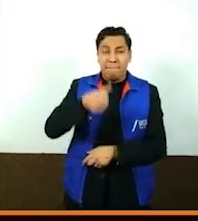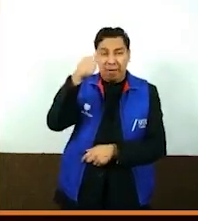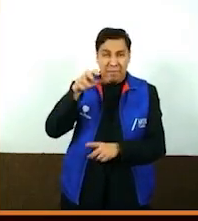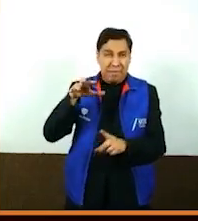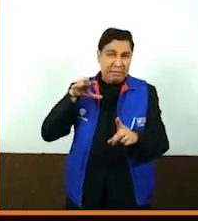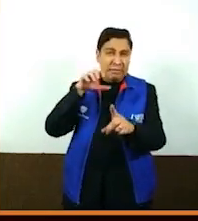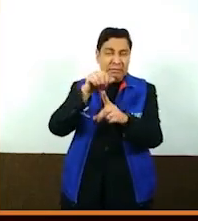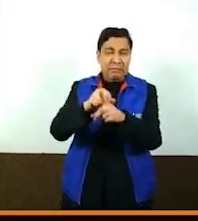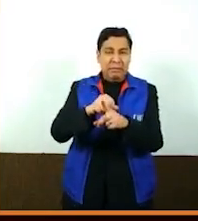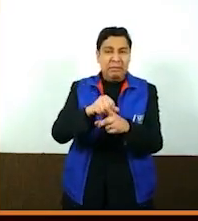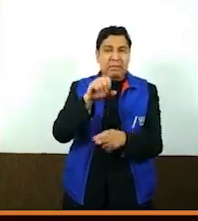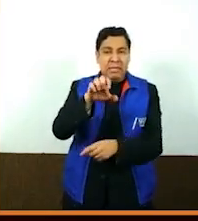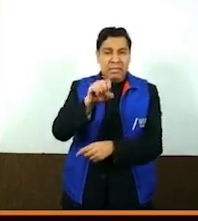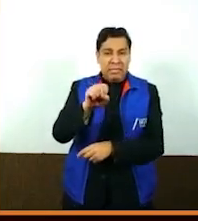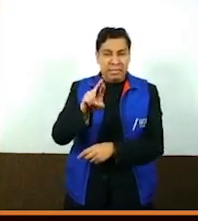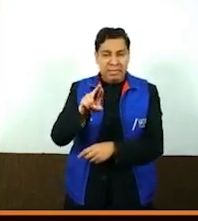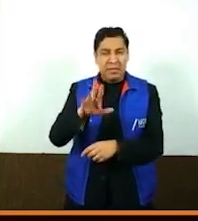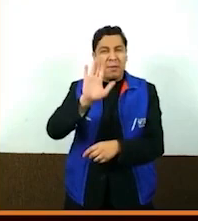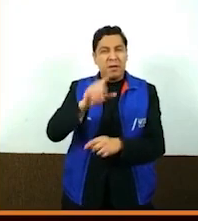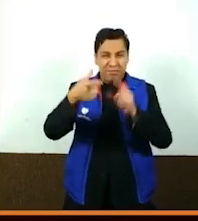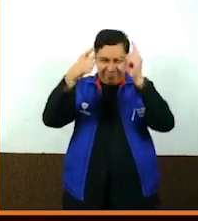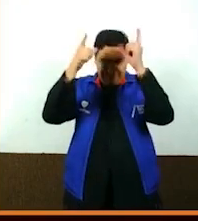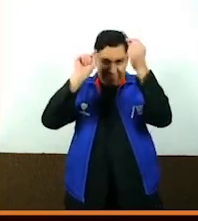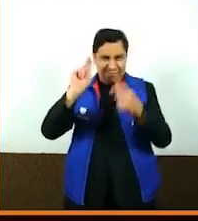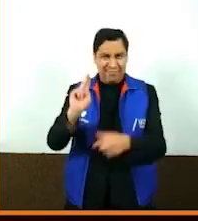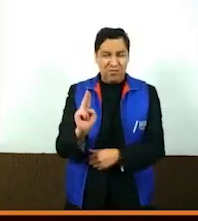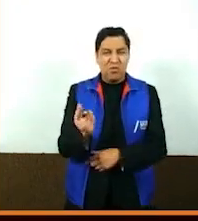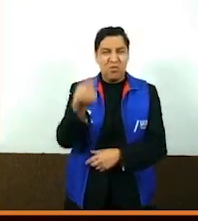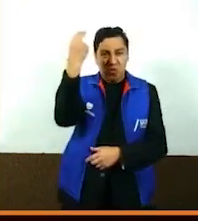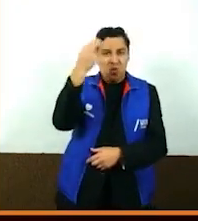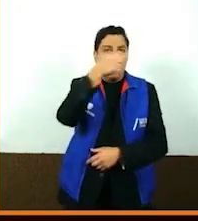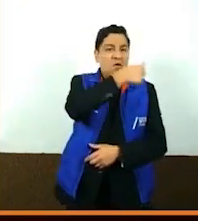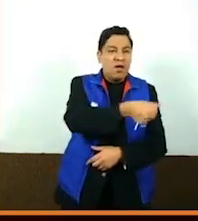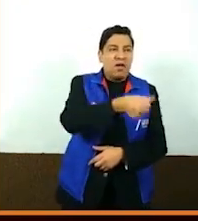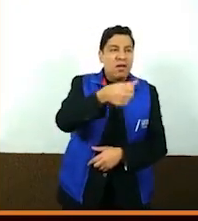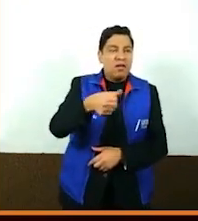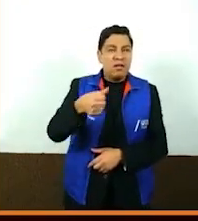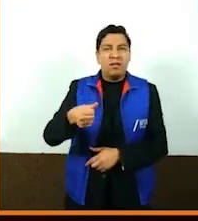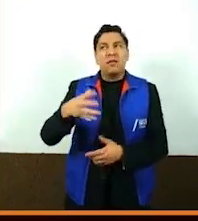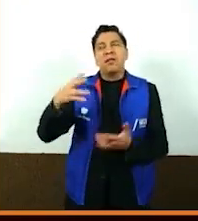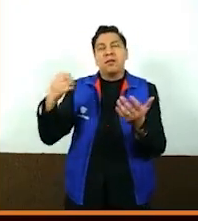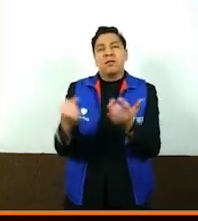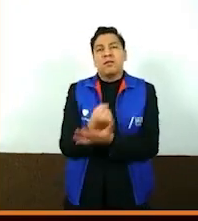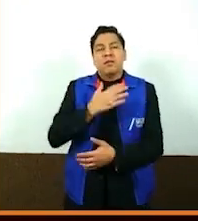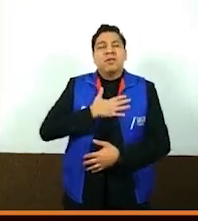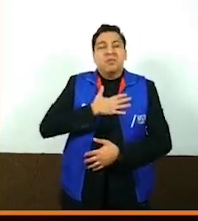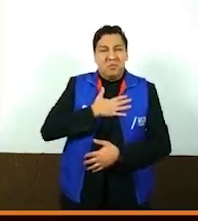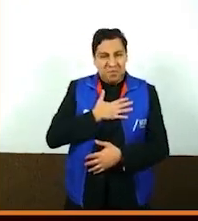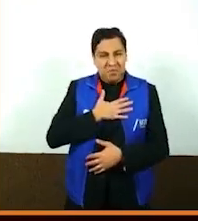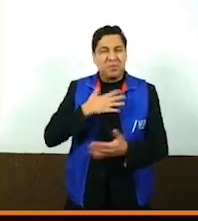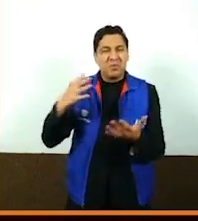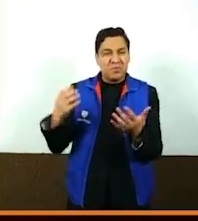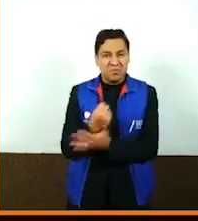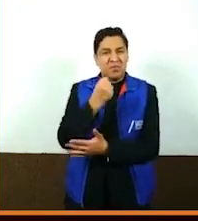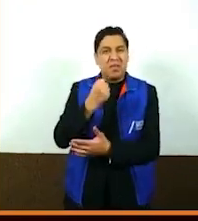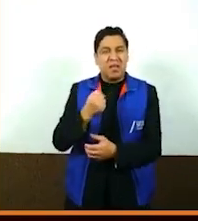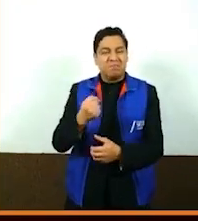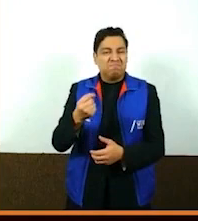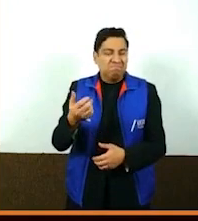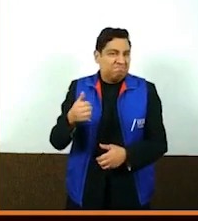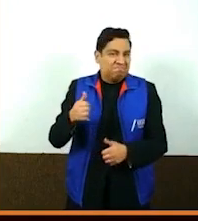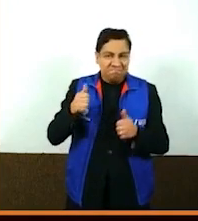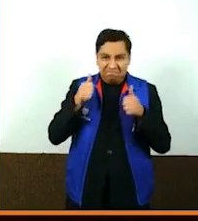orgullo era como graduarse de la universidad para cada una. Decían, por fin, sí lo conseguimos, sí se pudo,